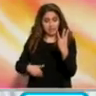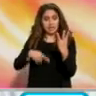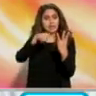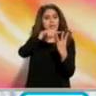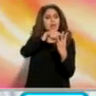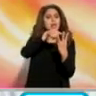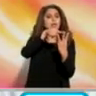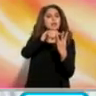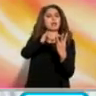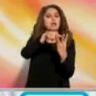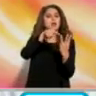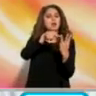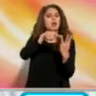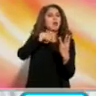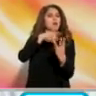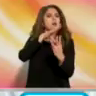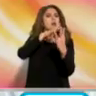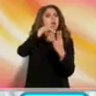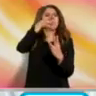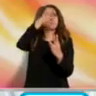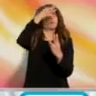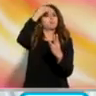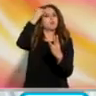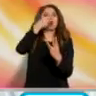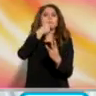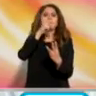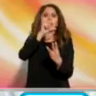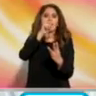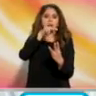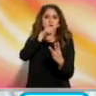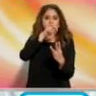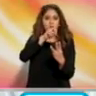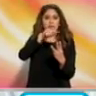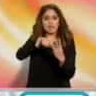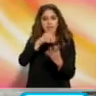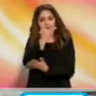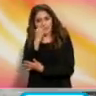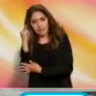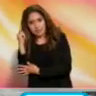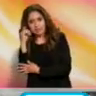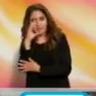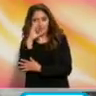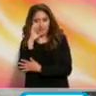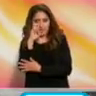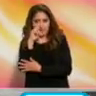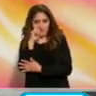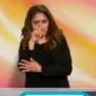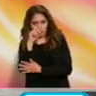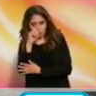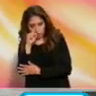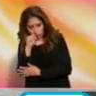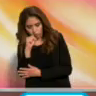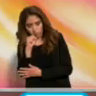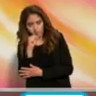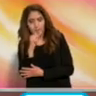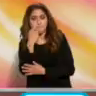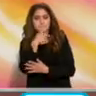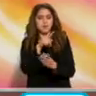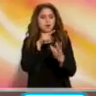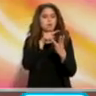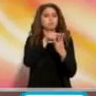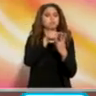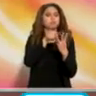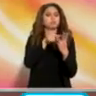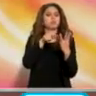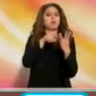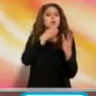ensayando fragmentos de la obra de Anton Chekhov, del Jardín de los Cerezos, y además también dicen ciertos diálogos